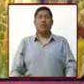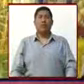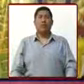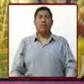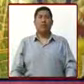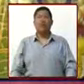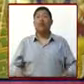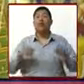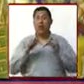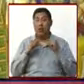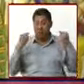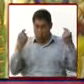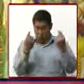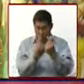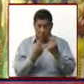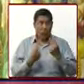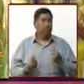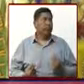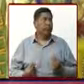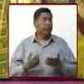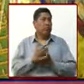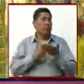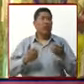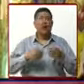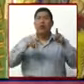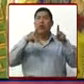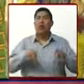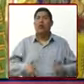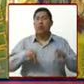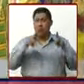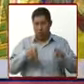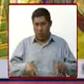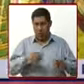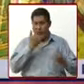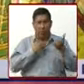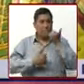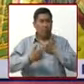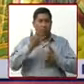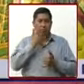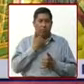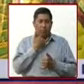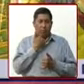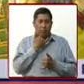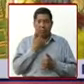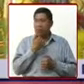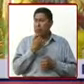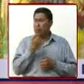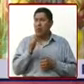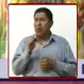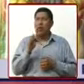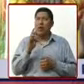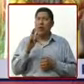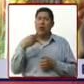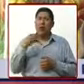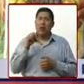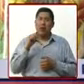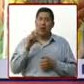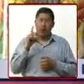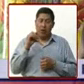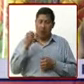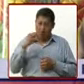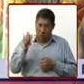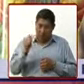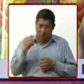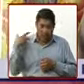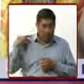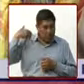Desde el grupo se ha logrado la aprehensión de cuatro ciudadanos, el primero de ellos, Roberto Octavio Argandoña Royano, que era